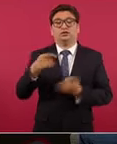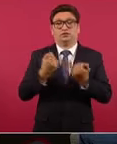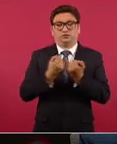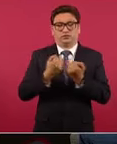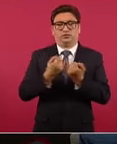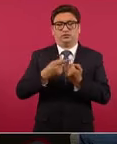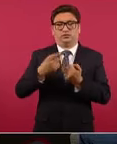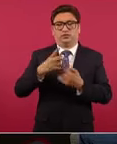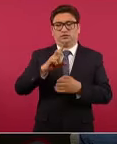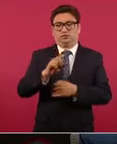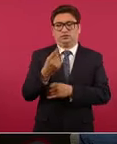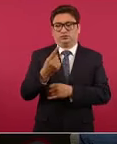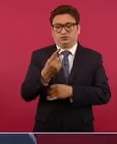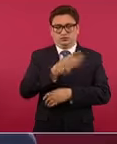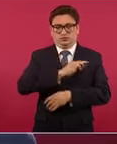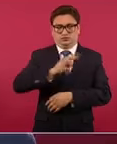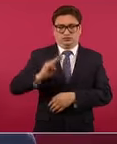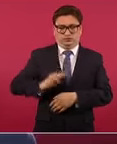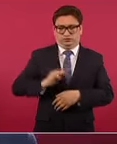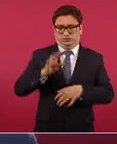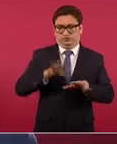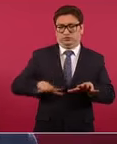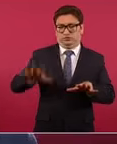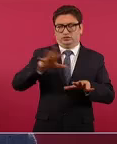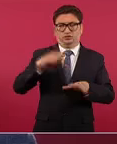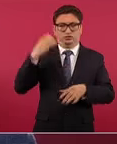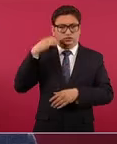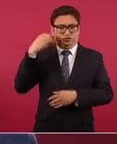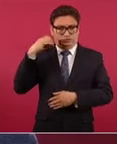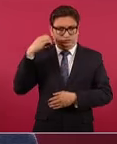31 municipios de la costa de oaxaca